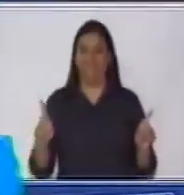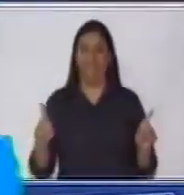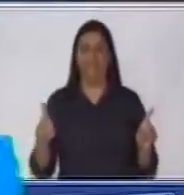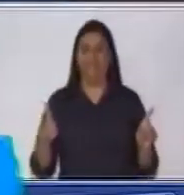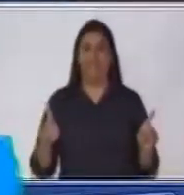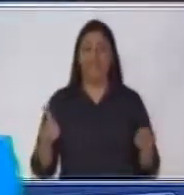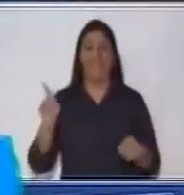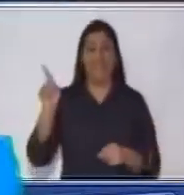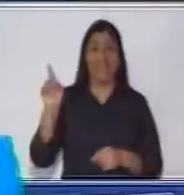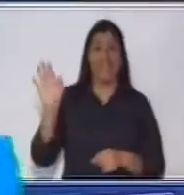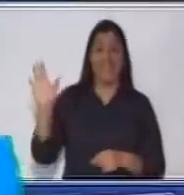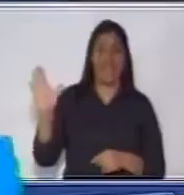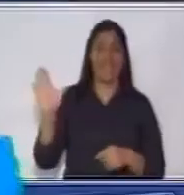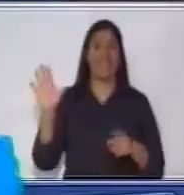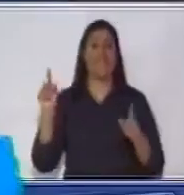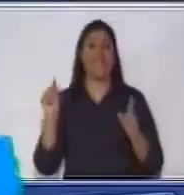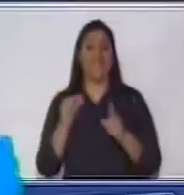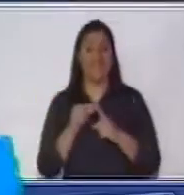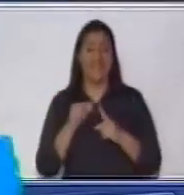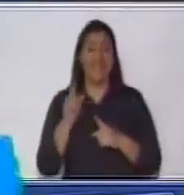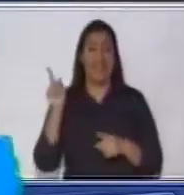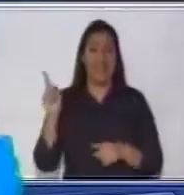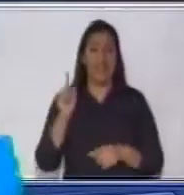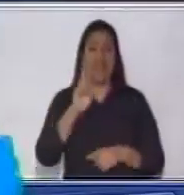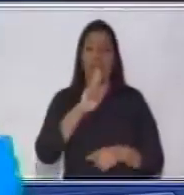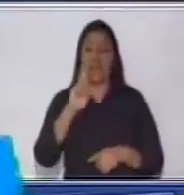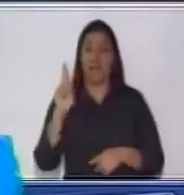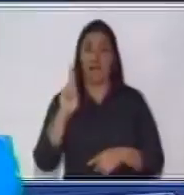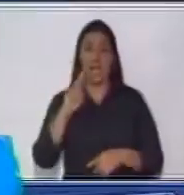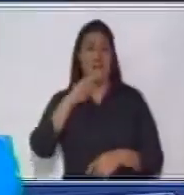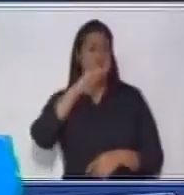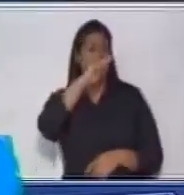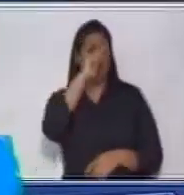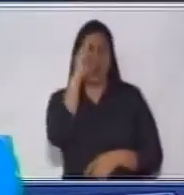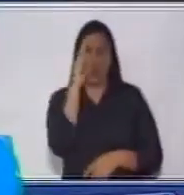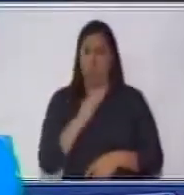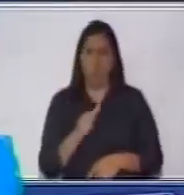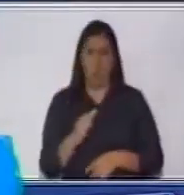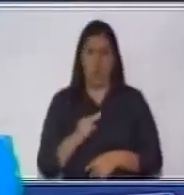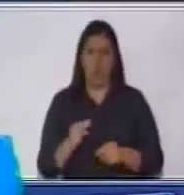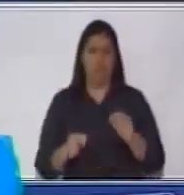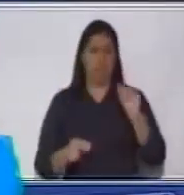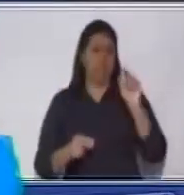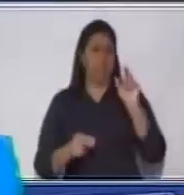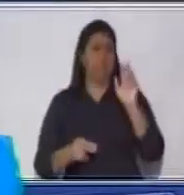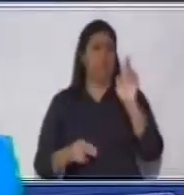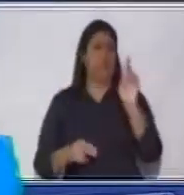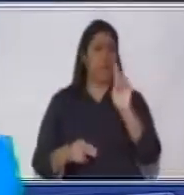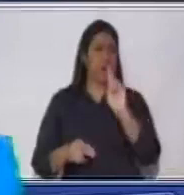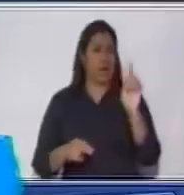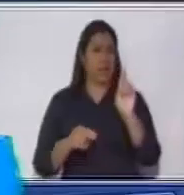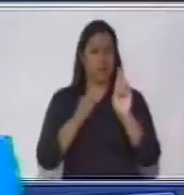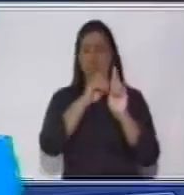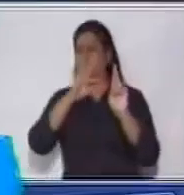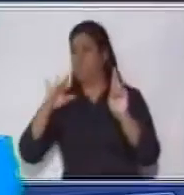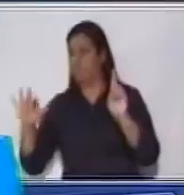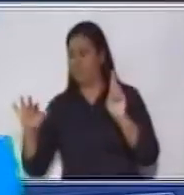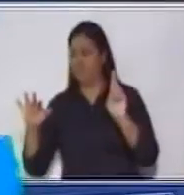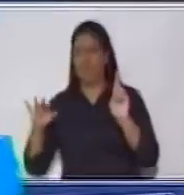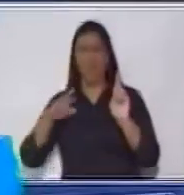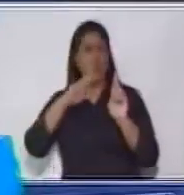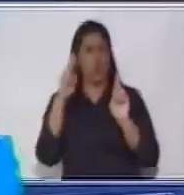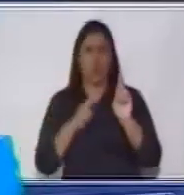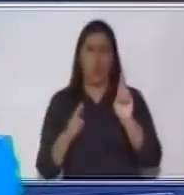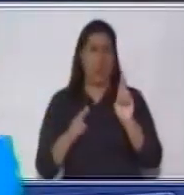este dígrafo, nunca lo vas a encontrar al inicio de ninguna palabra. Piensa en alguna palabra del idioma español